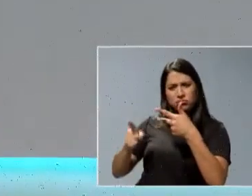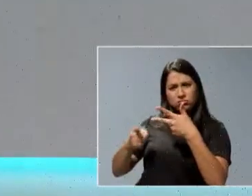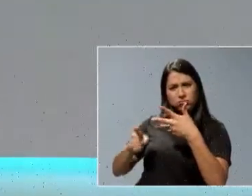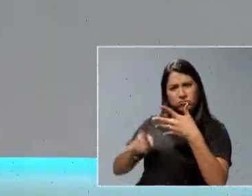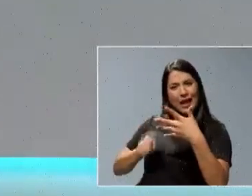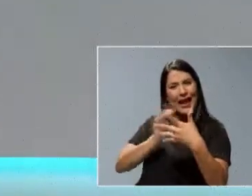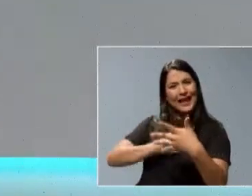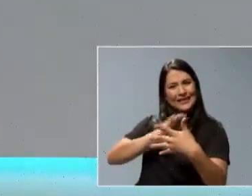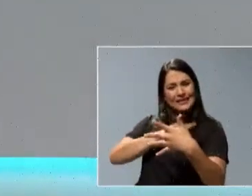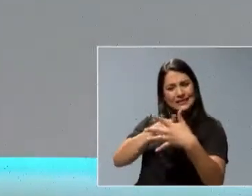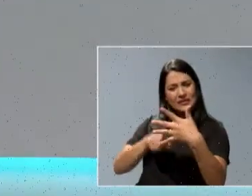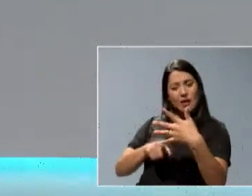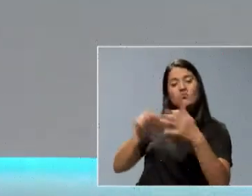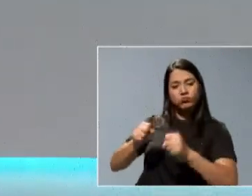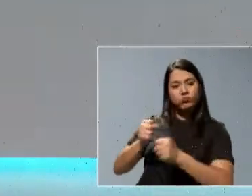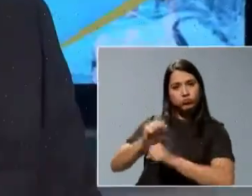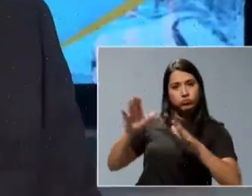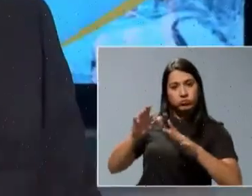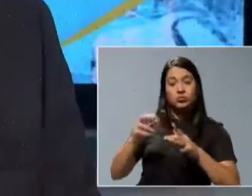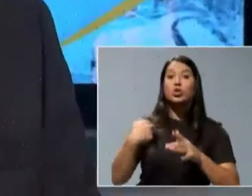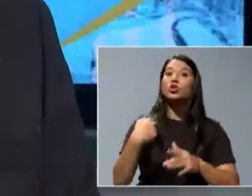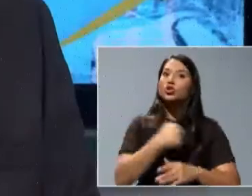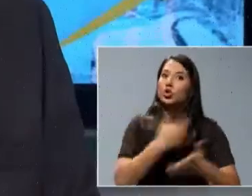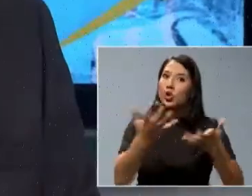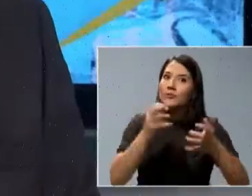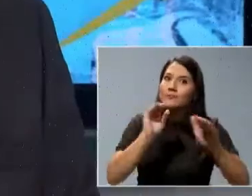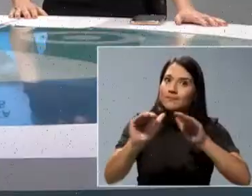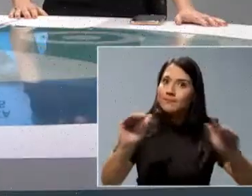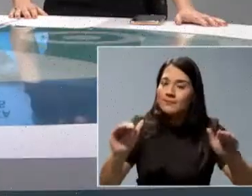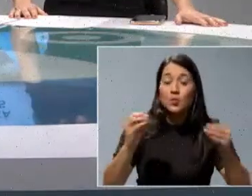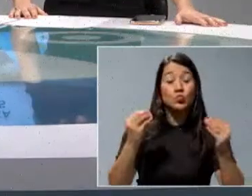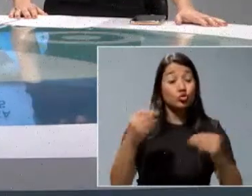es hacer el llamado de que esto es sumamente riesgoso para la población.